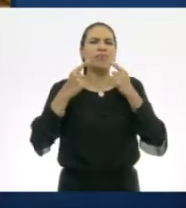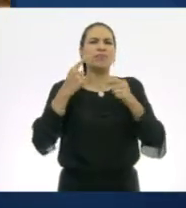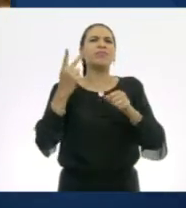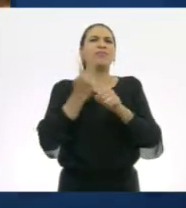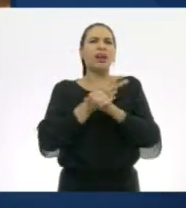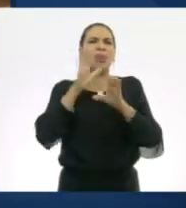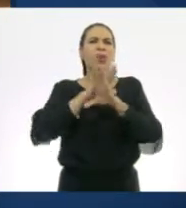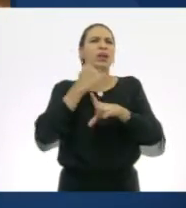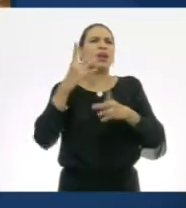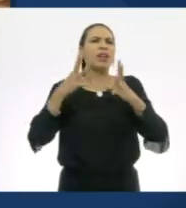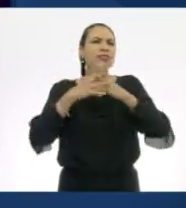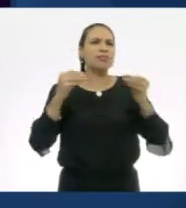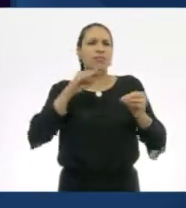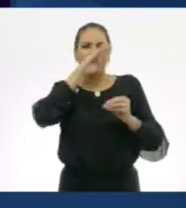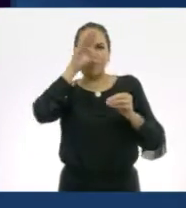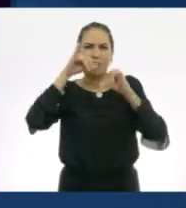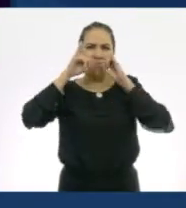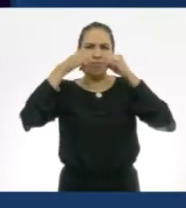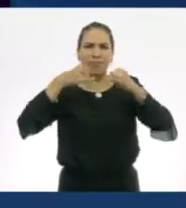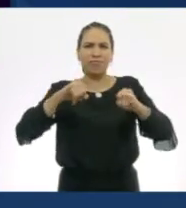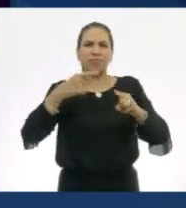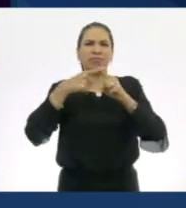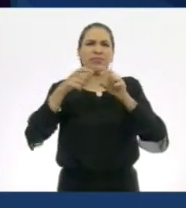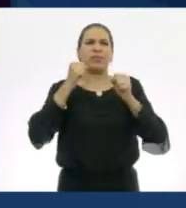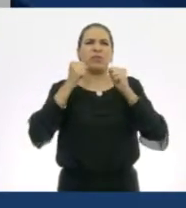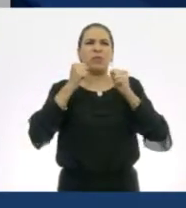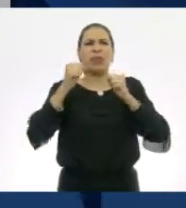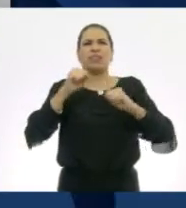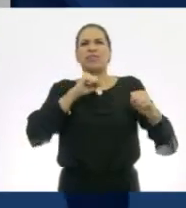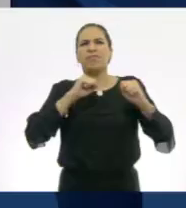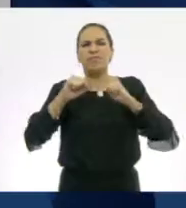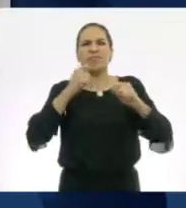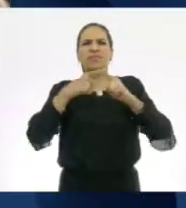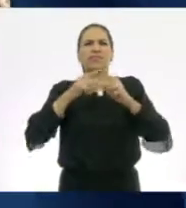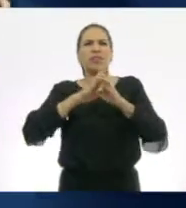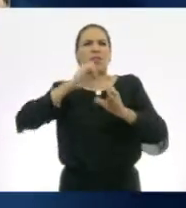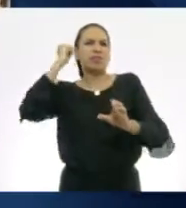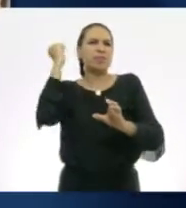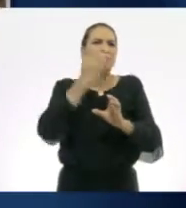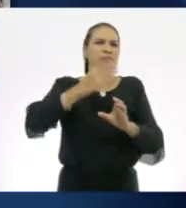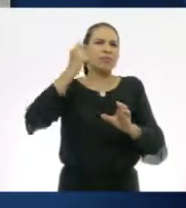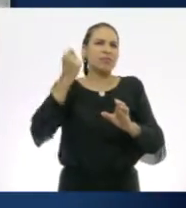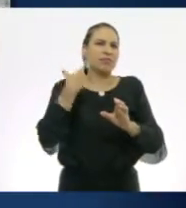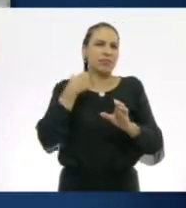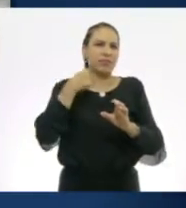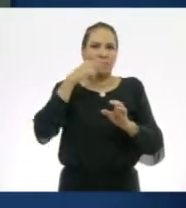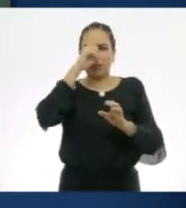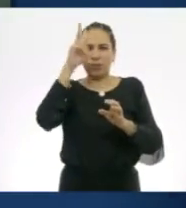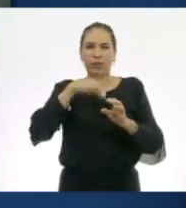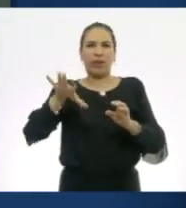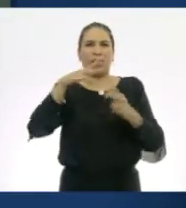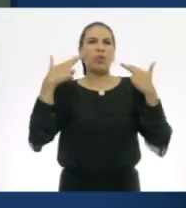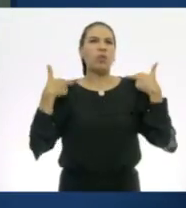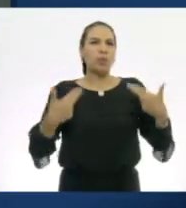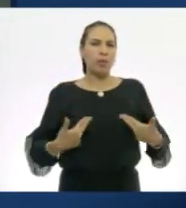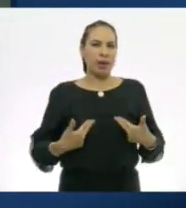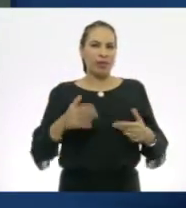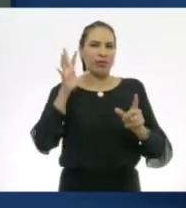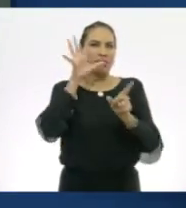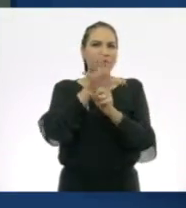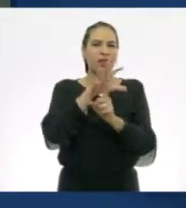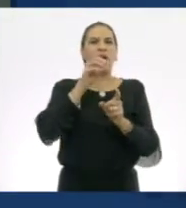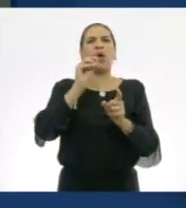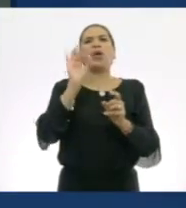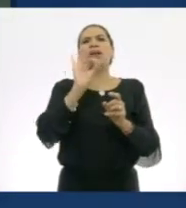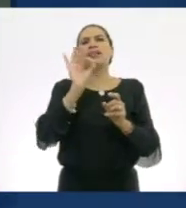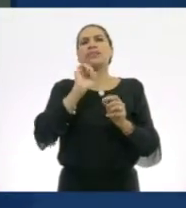de su extinción: cataclismos naturales, cacería extensiva por parte de los seres humanos o la